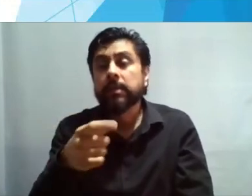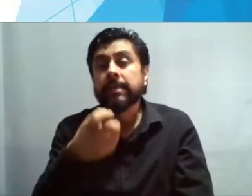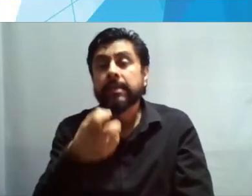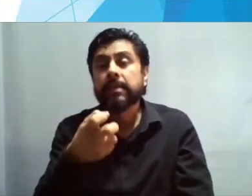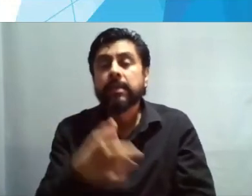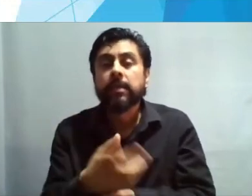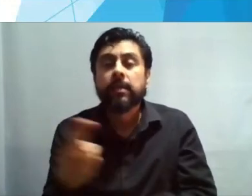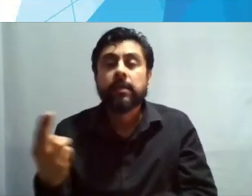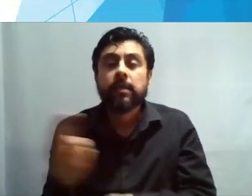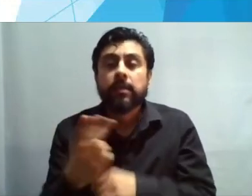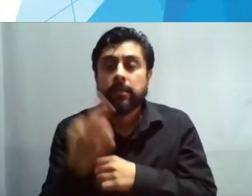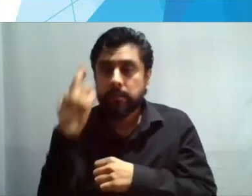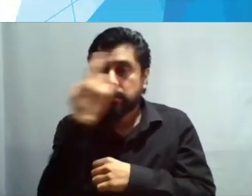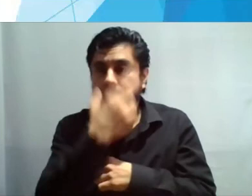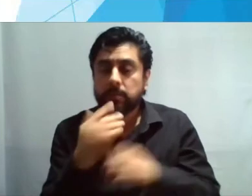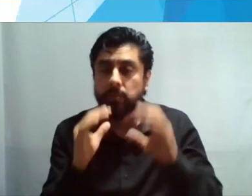Damos siguiente, por favor.